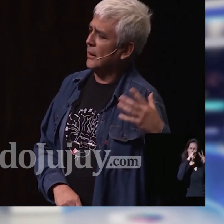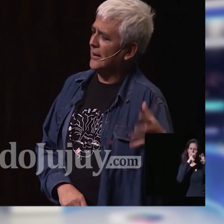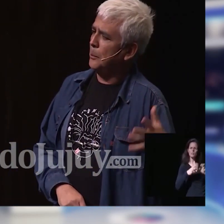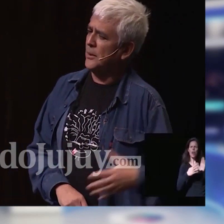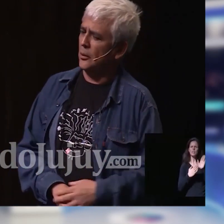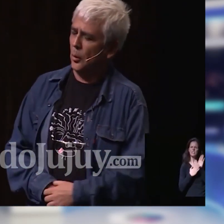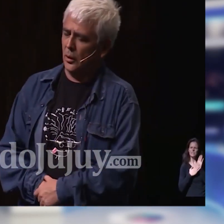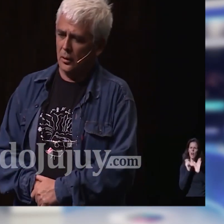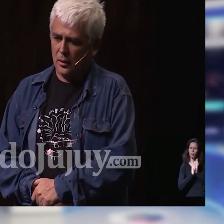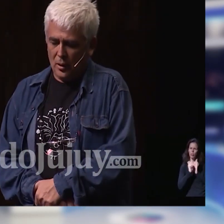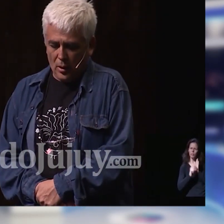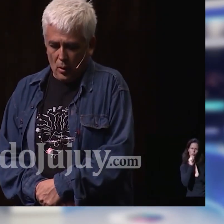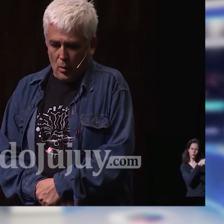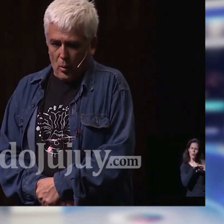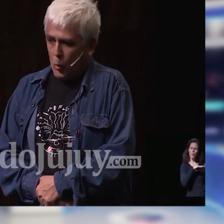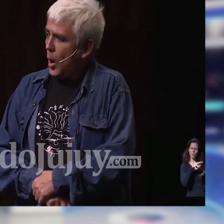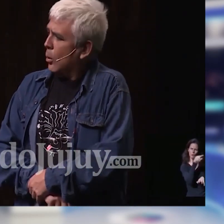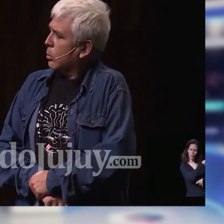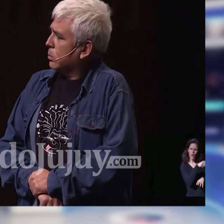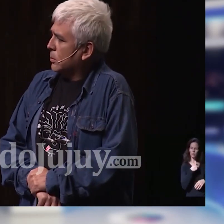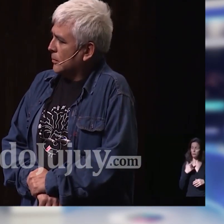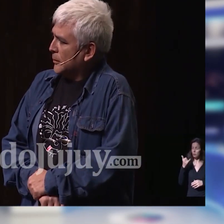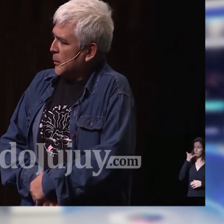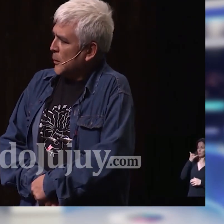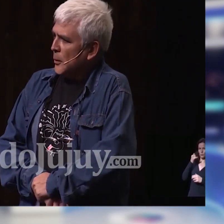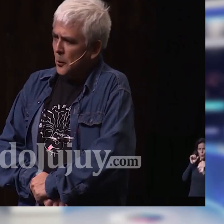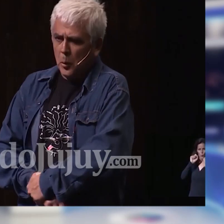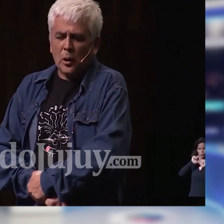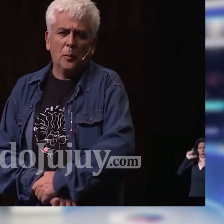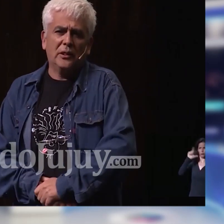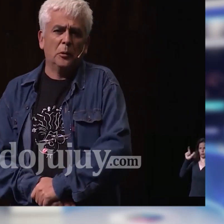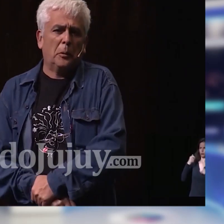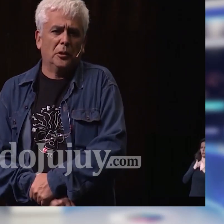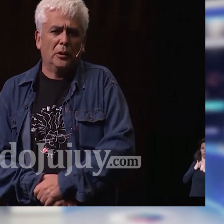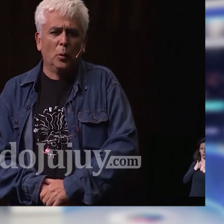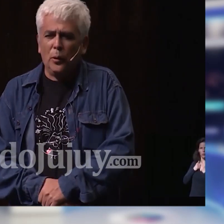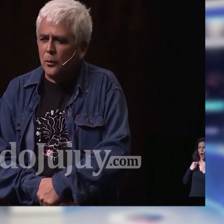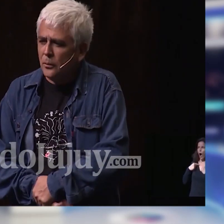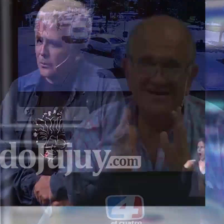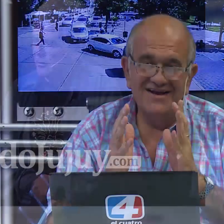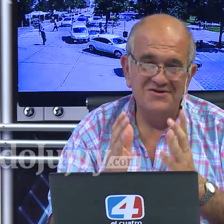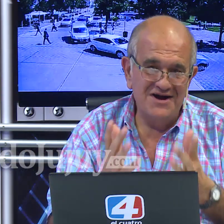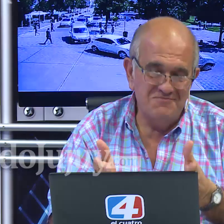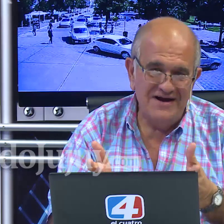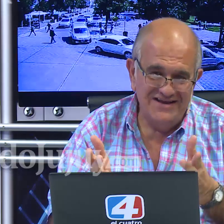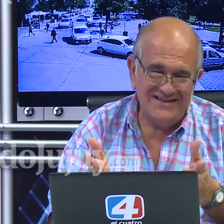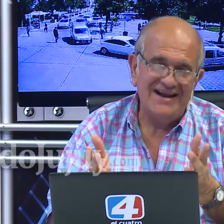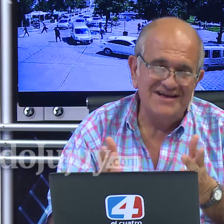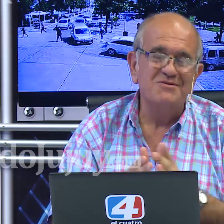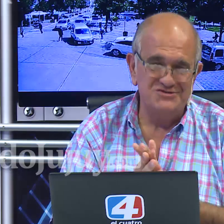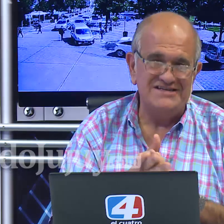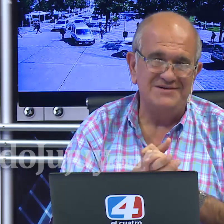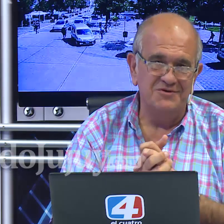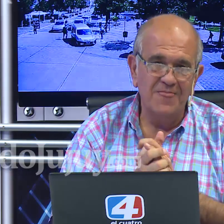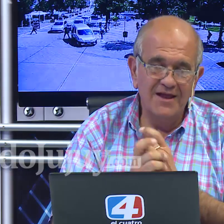Hola, sí, buenos días, nos estoy escuchando. Bueno, gracias por atendernos. Sé que te cuesta hablar, por eso reconozco que nos acompaña y te